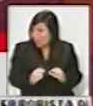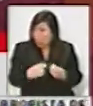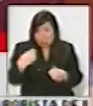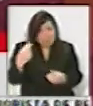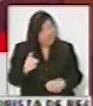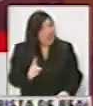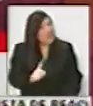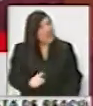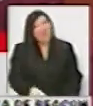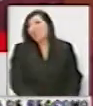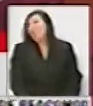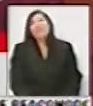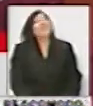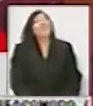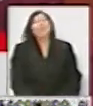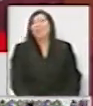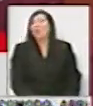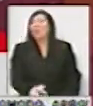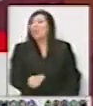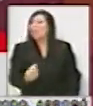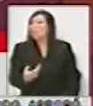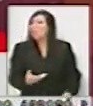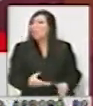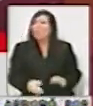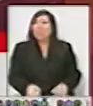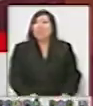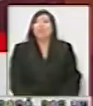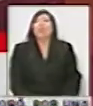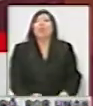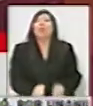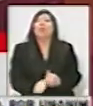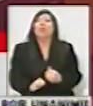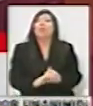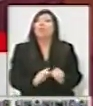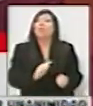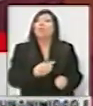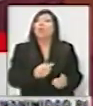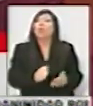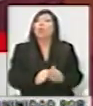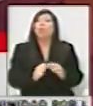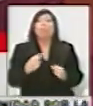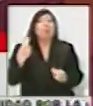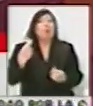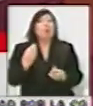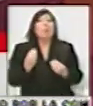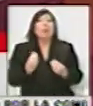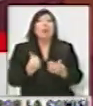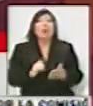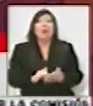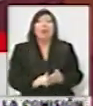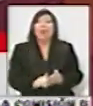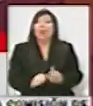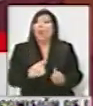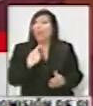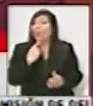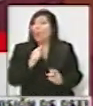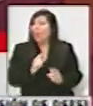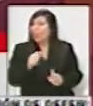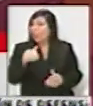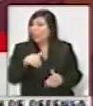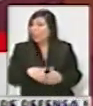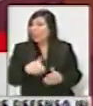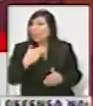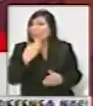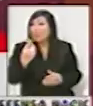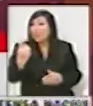No son, pues, presidenta. No vamos a lograr consolidar y fortalecer a los partidos políticos porque lo que hagamos sea decirle a los candidatos o a